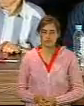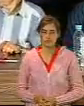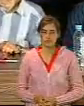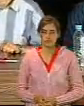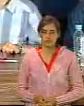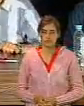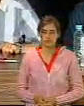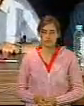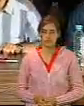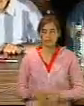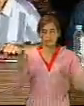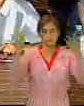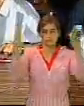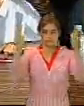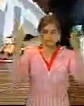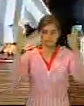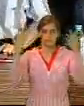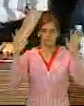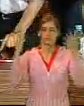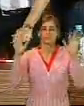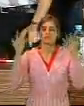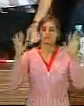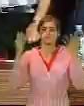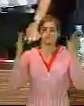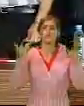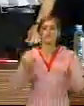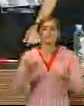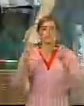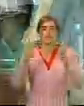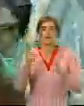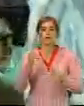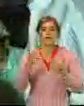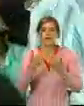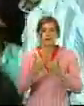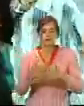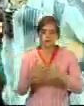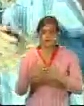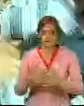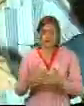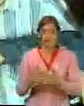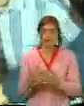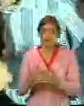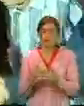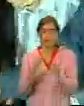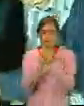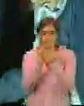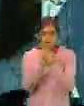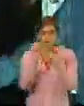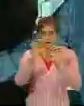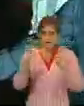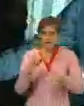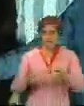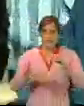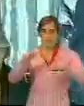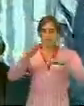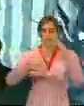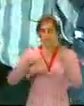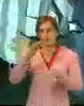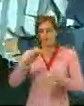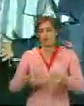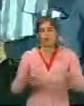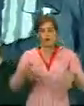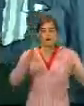Ha sido firmado este acuerdo que permitirá la fabricación de estas estructuras metálicas para la construcción